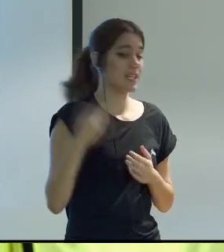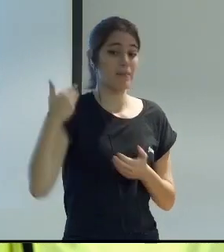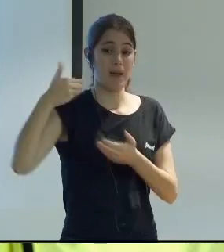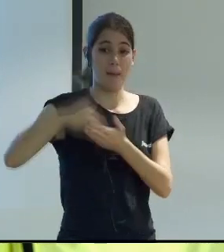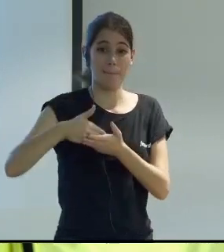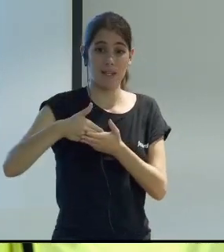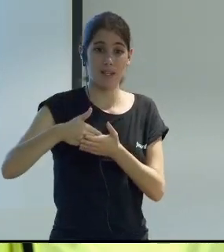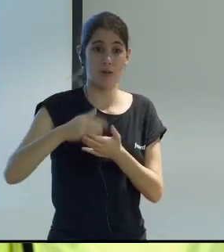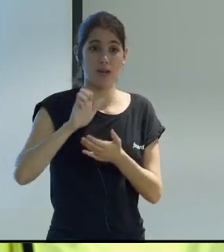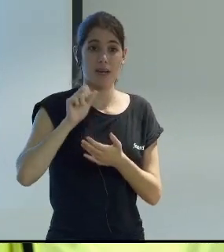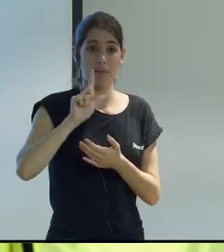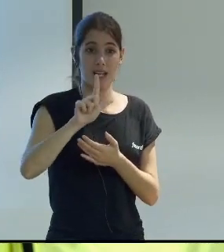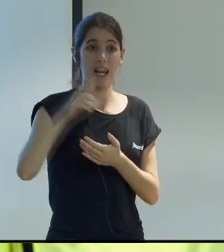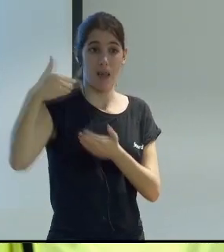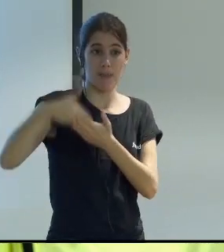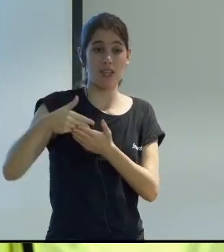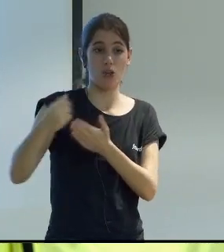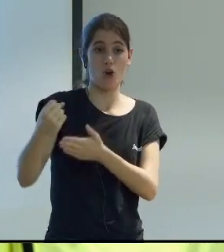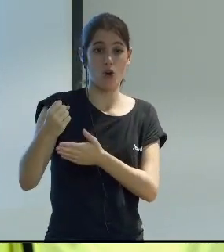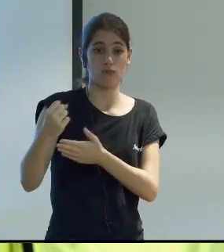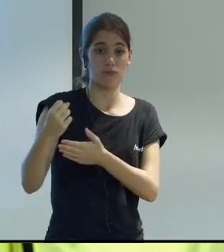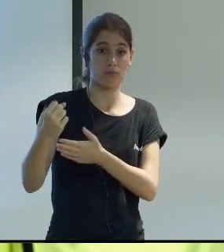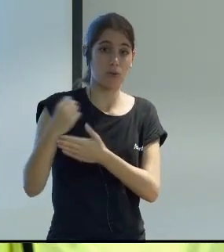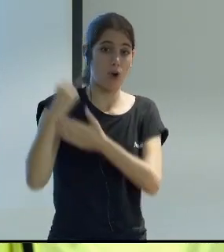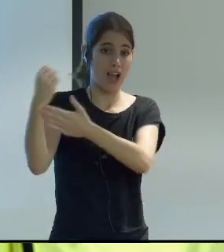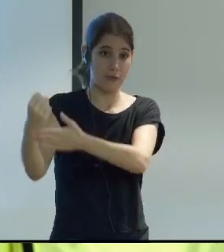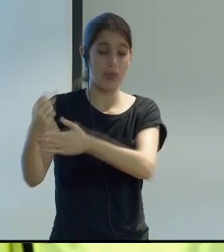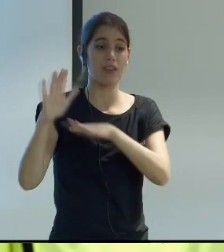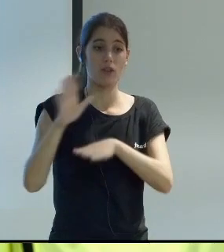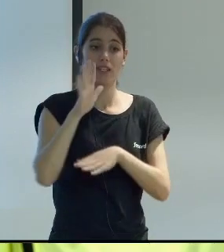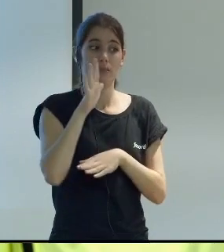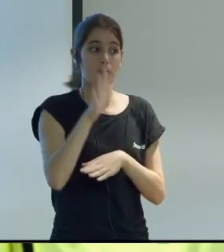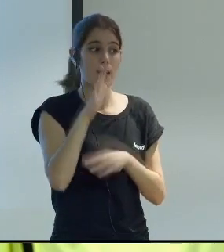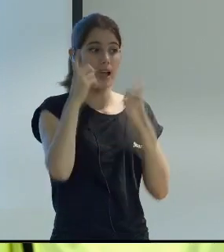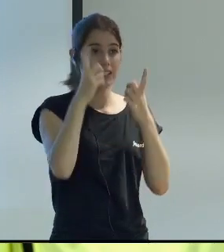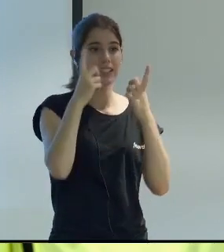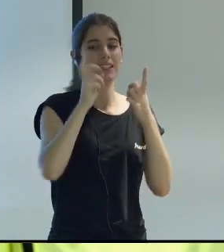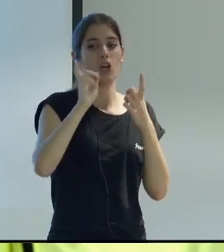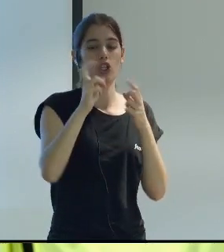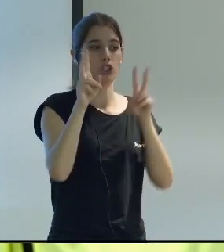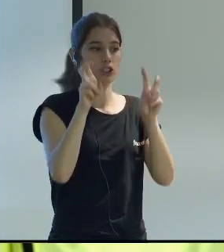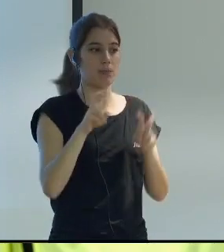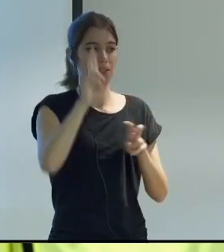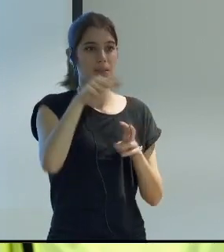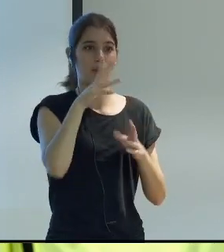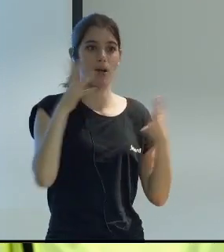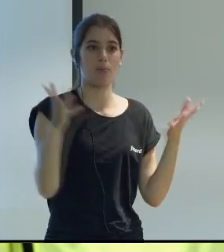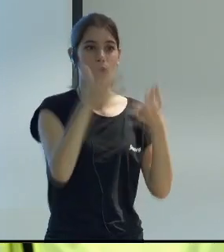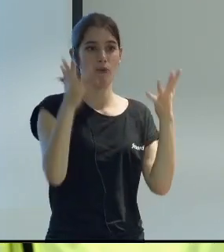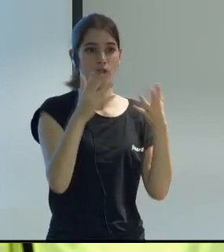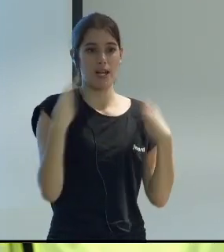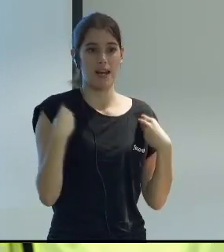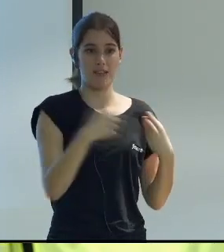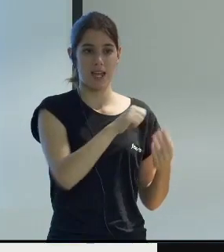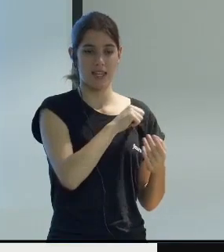de ENMIL y entonces para poder considerar otros aspectos, intentan promocionar la vida